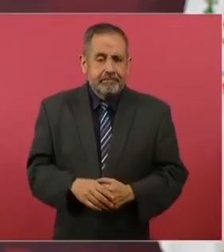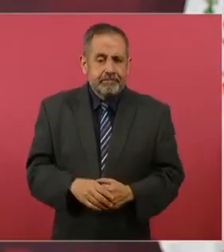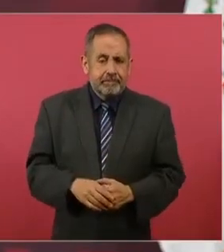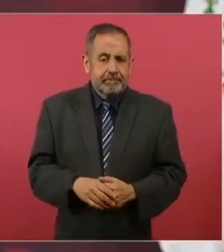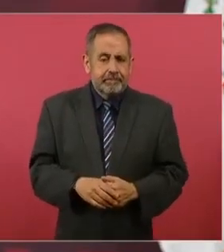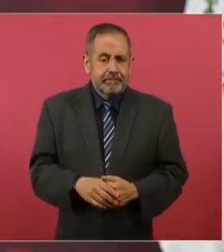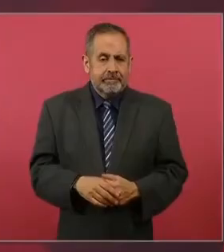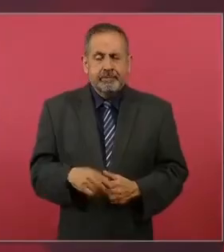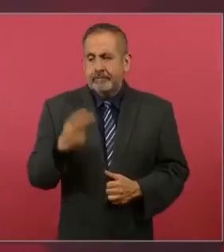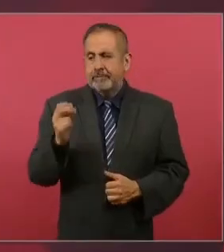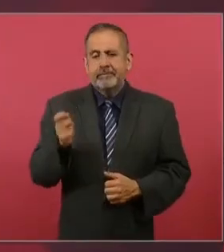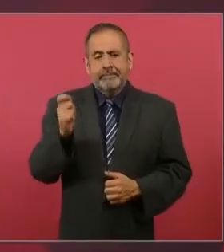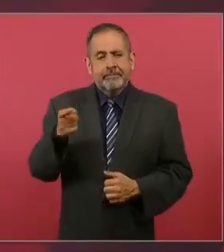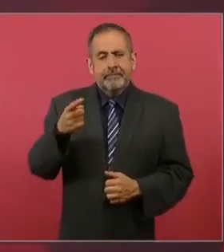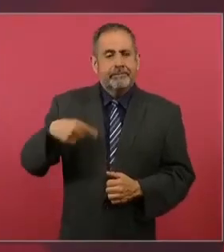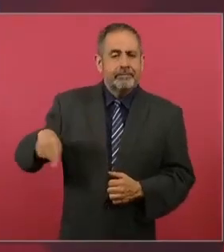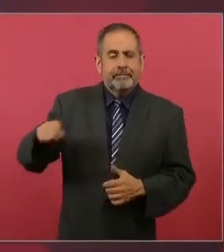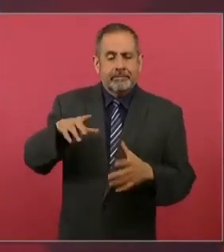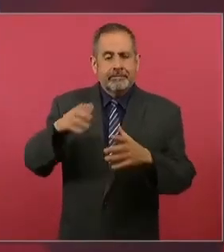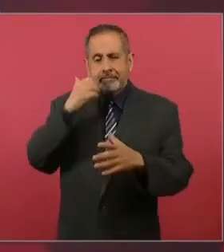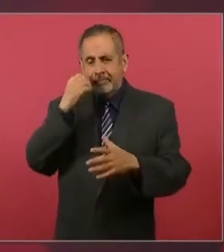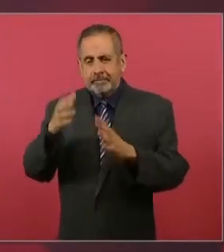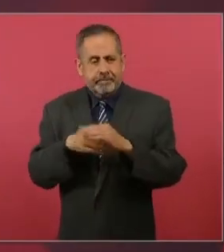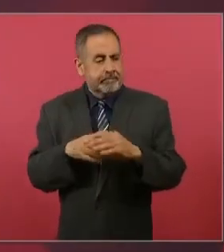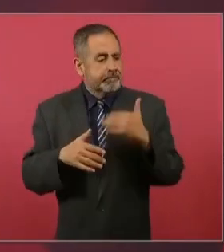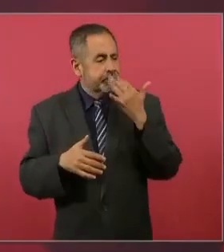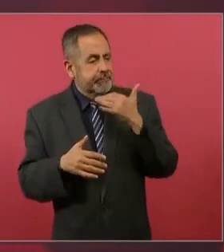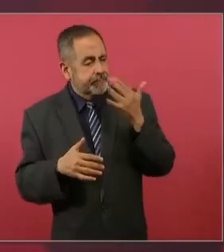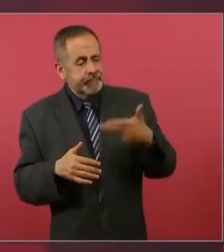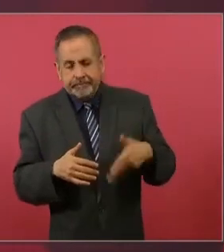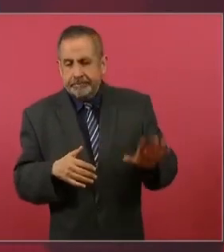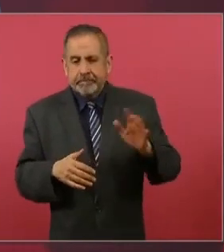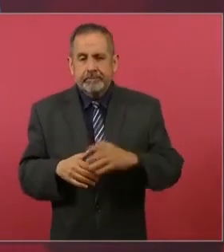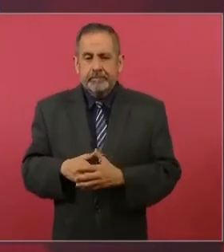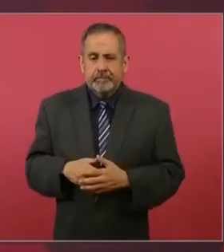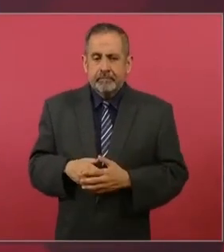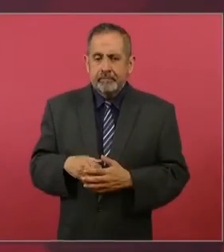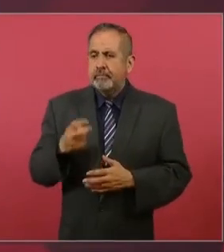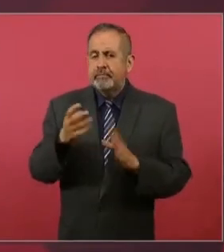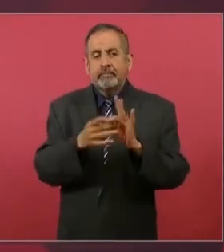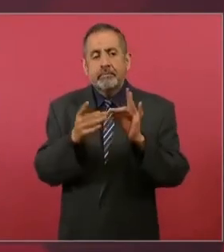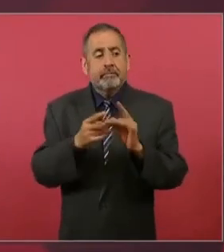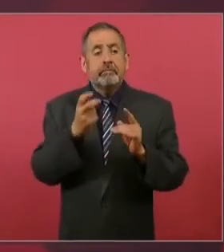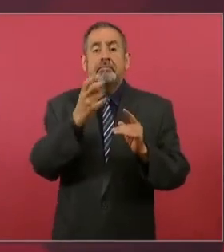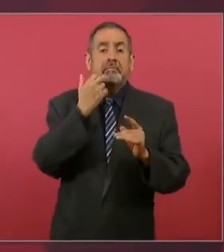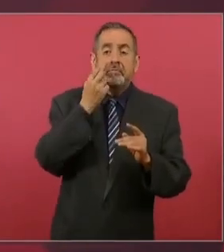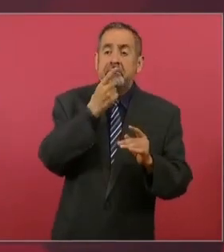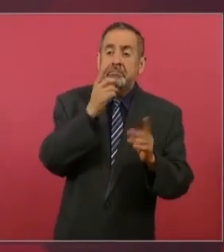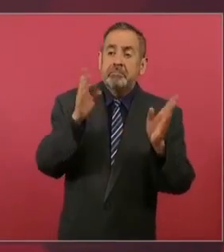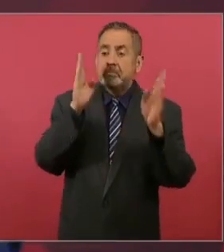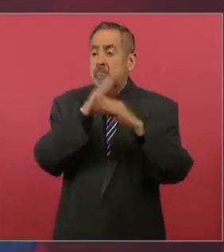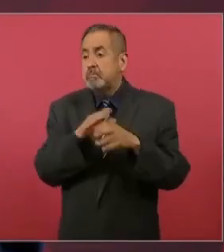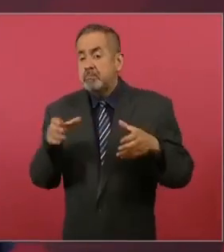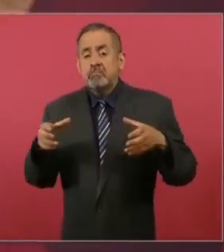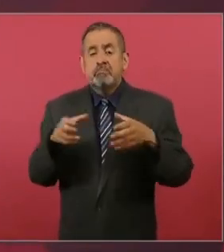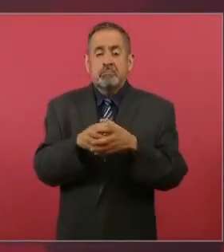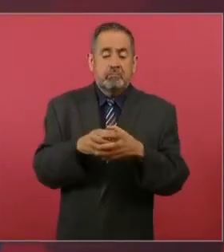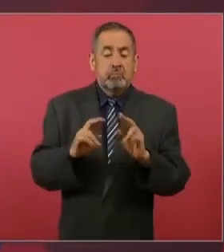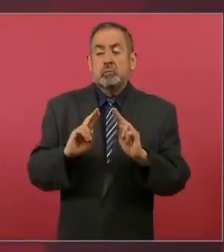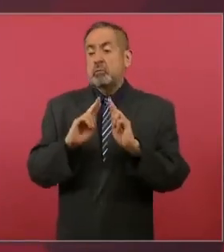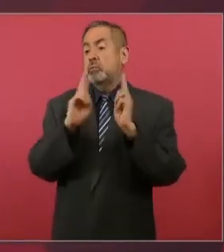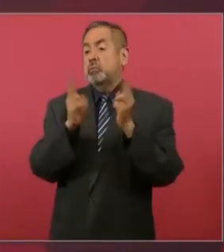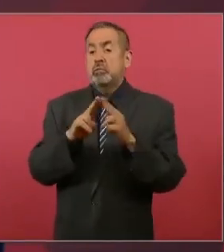Porque pues eso es lo que quieren los corruptos, ¿no? Ese discurso. Decían, ¿no? La